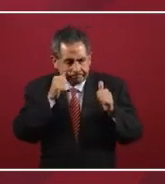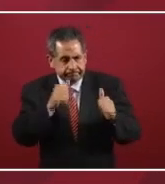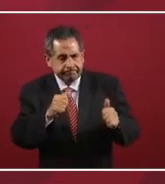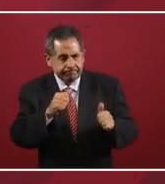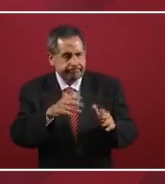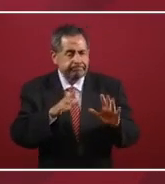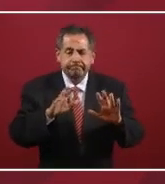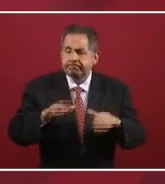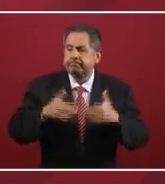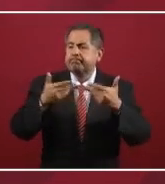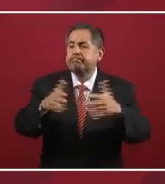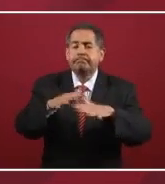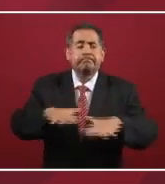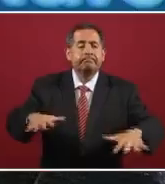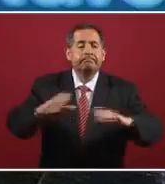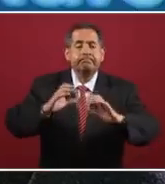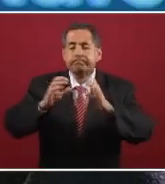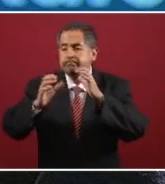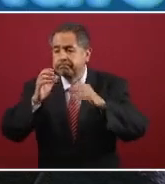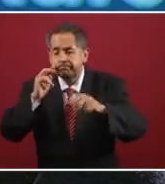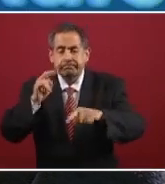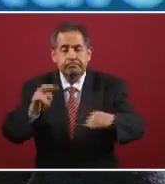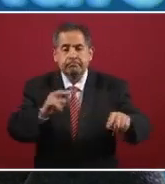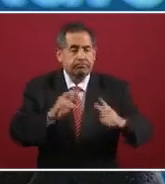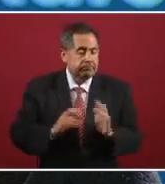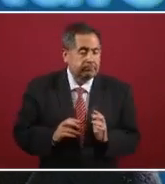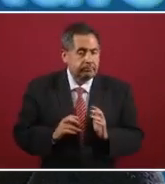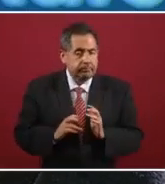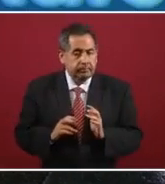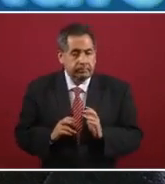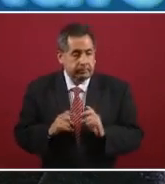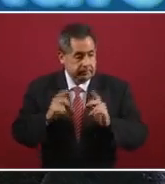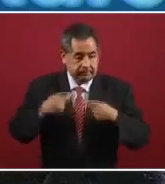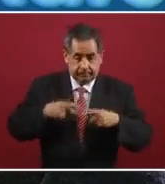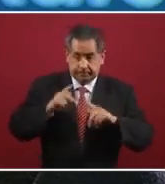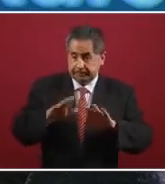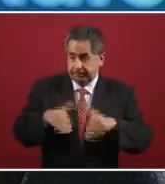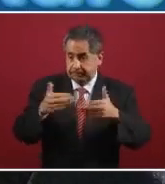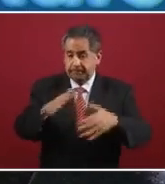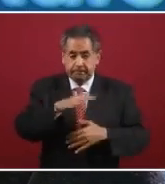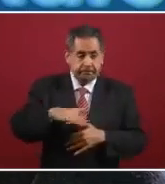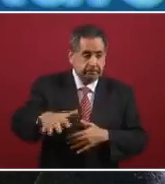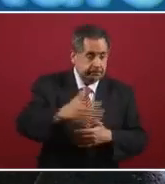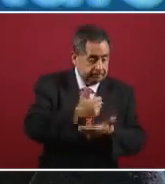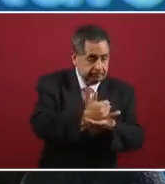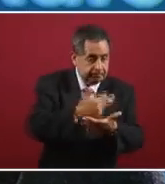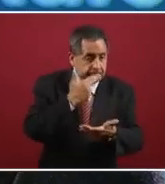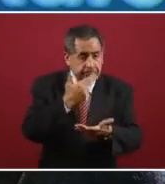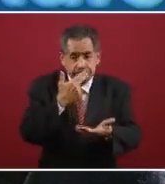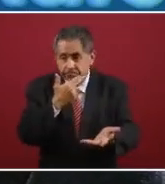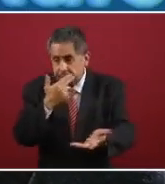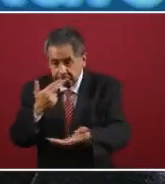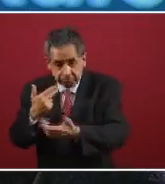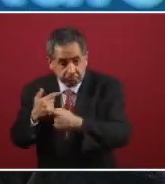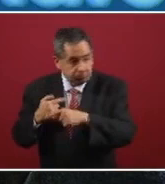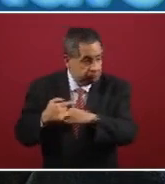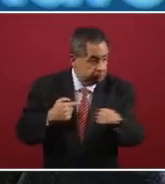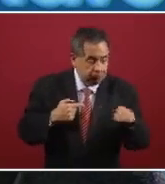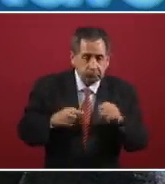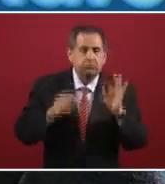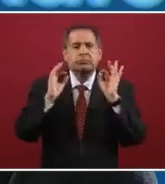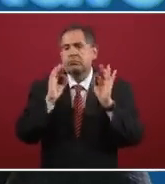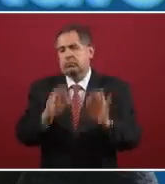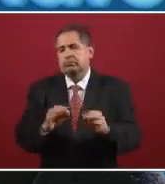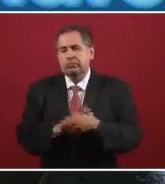la comunidad. El hecho de que nosotros mejoremos las condiciones de vida de la población, eliminando